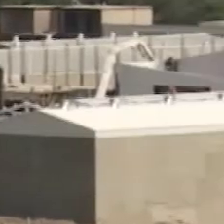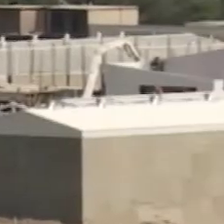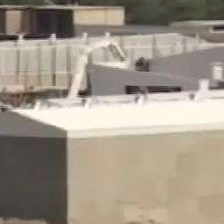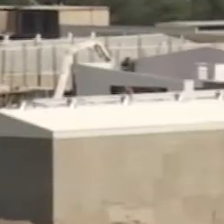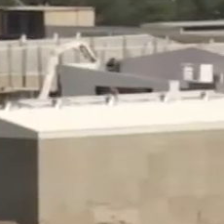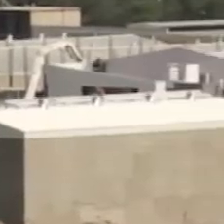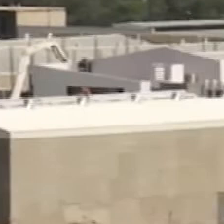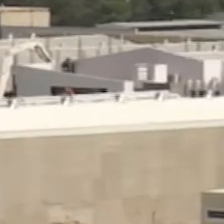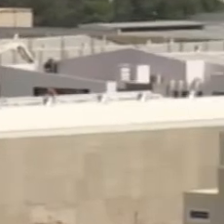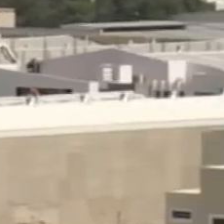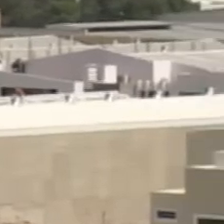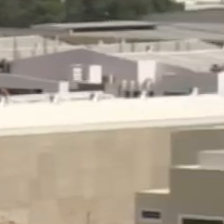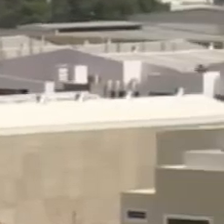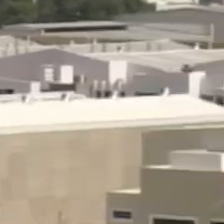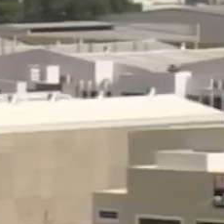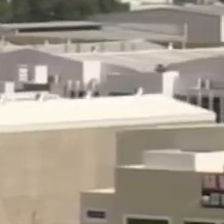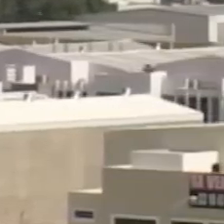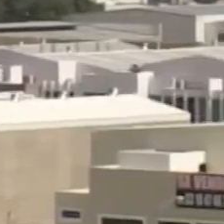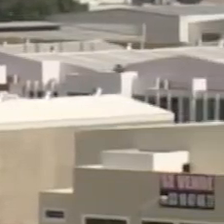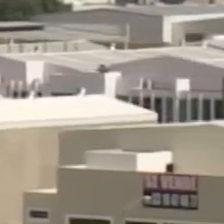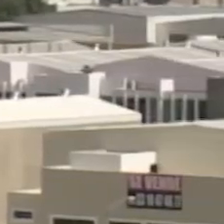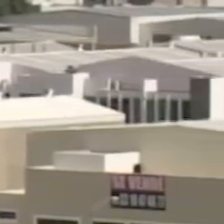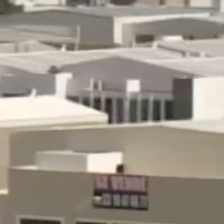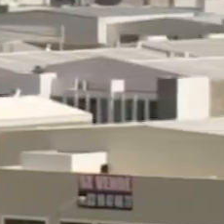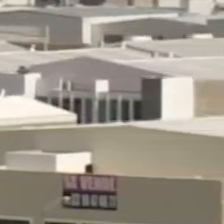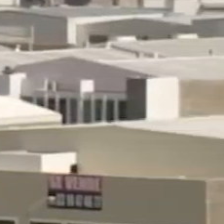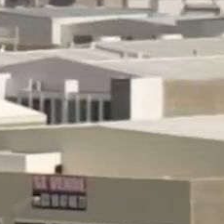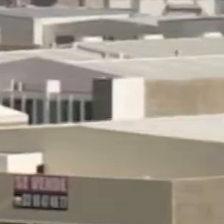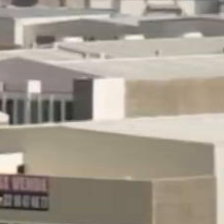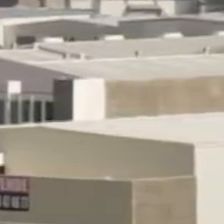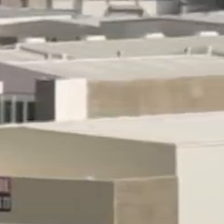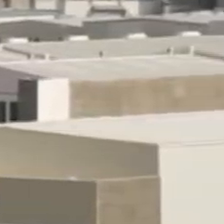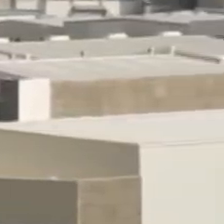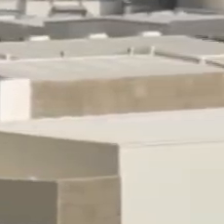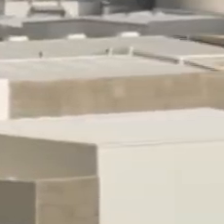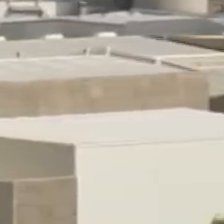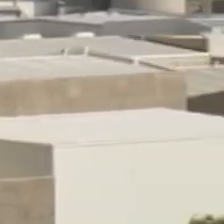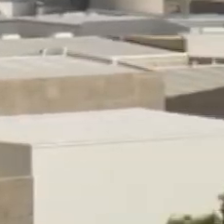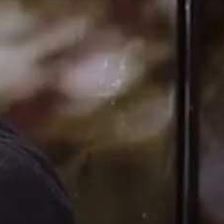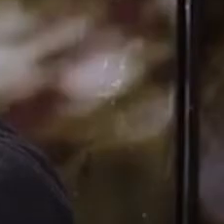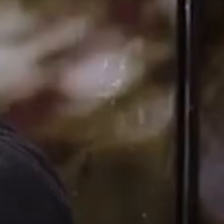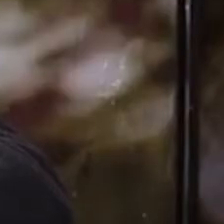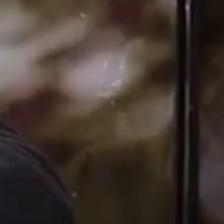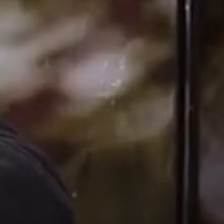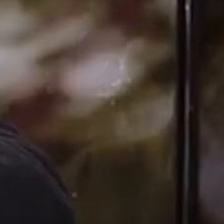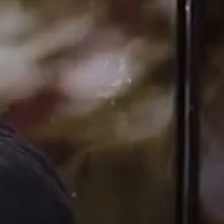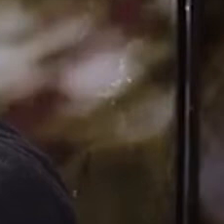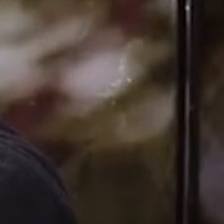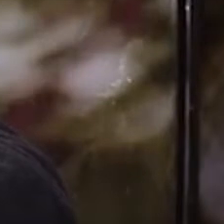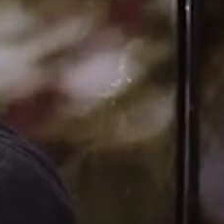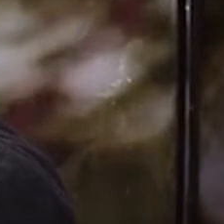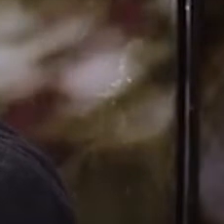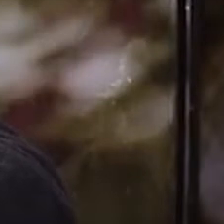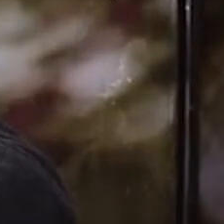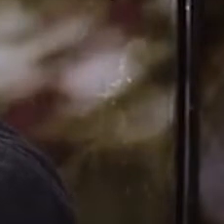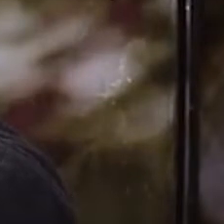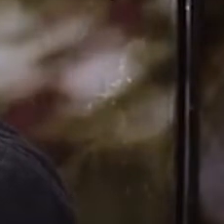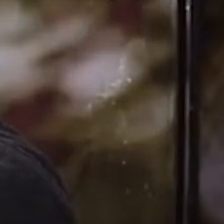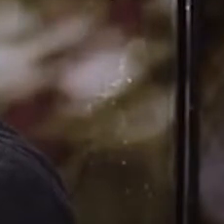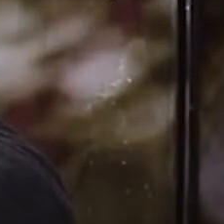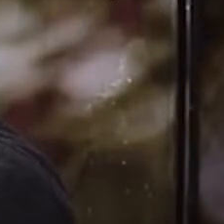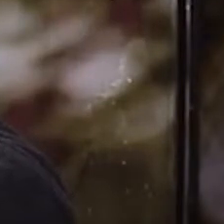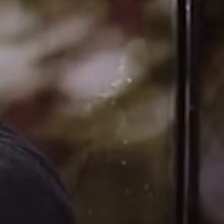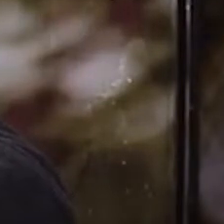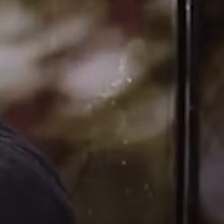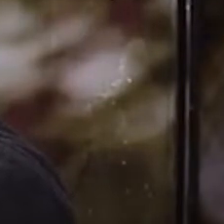energía por dos razones muy simples. Una, porque la más poderosa no la podemos captar directamente de una forma eficiente todavía y